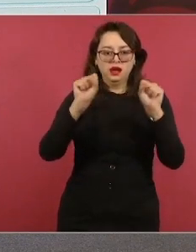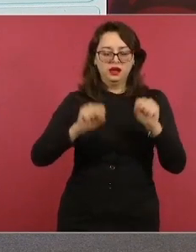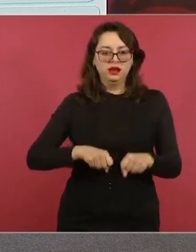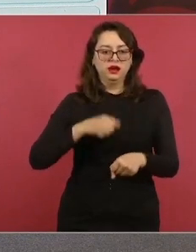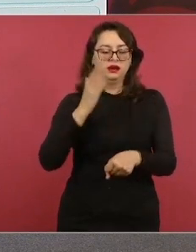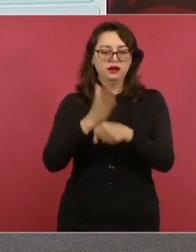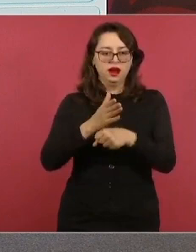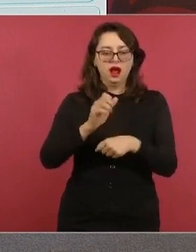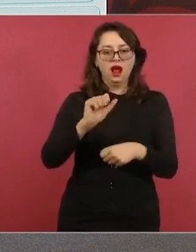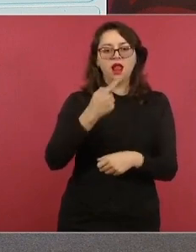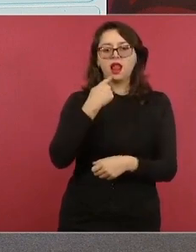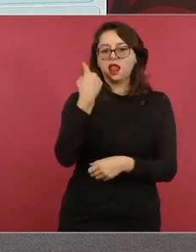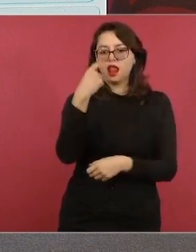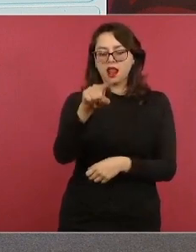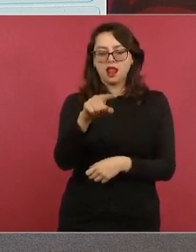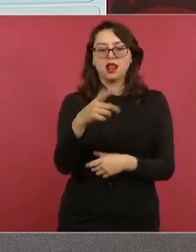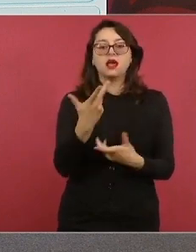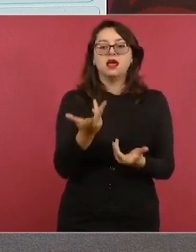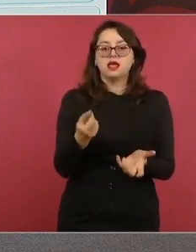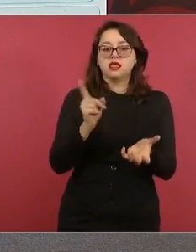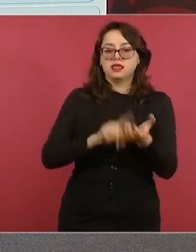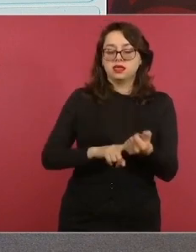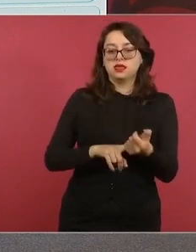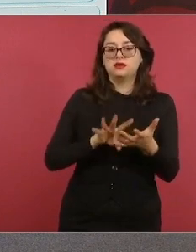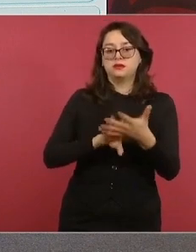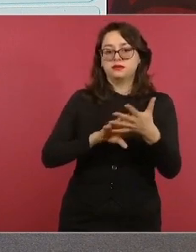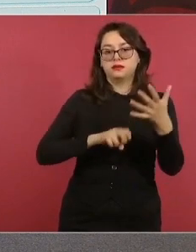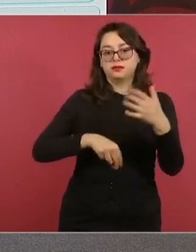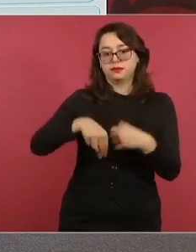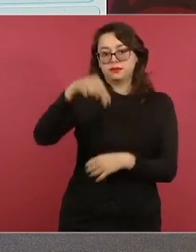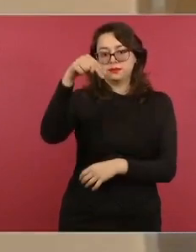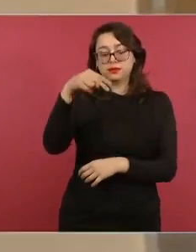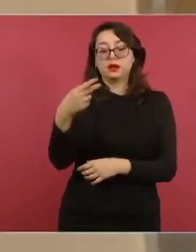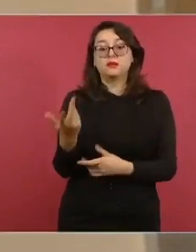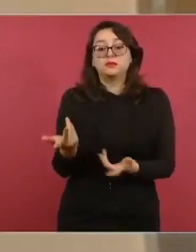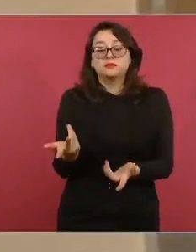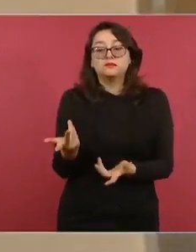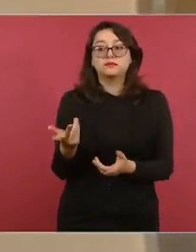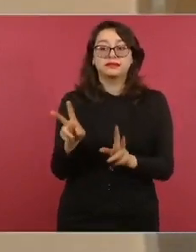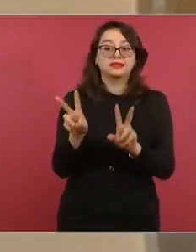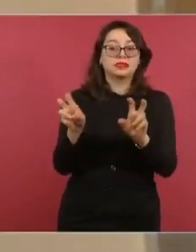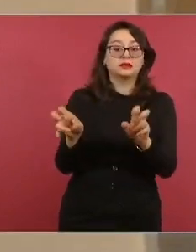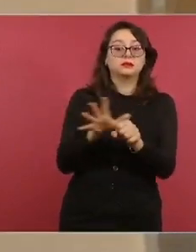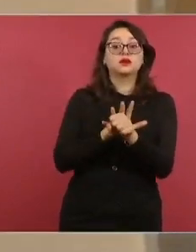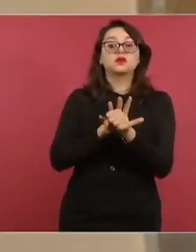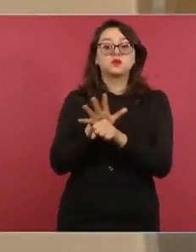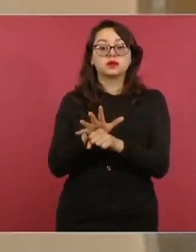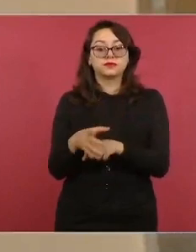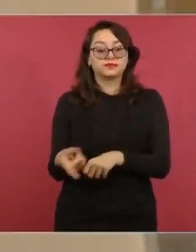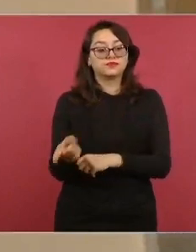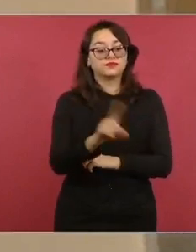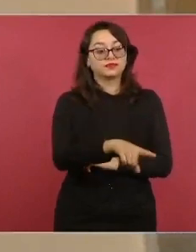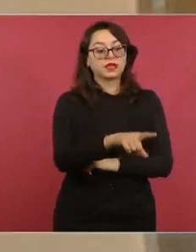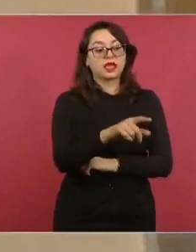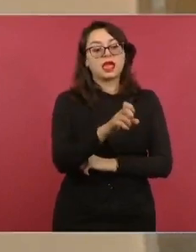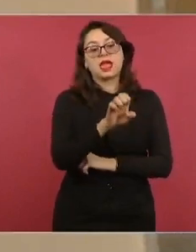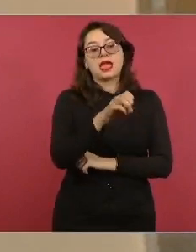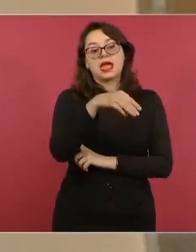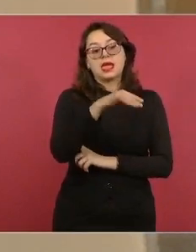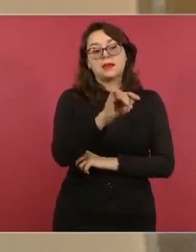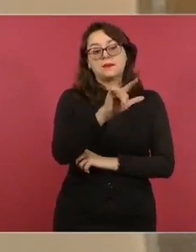Penal Federal de reclusión Norte y el caso es el de Emilio n y agro nitrogenados de Pemex